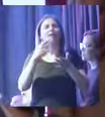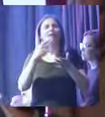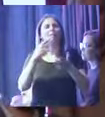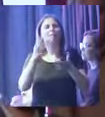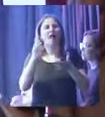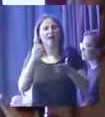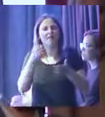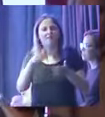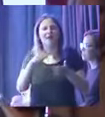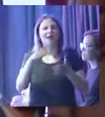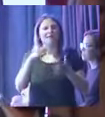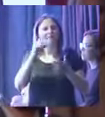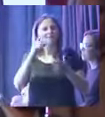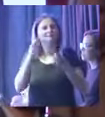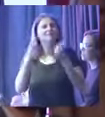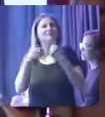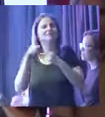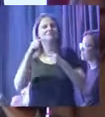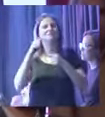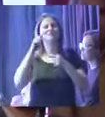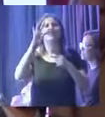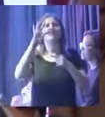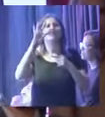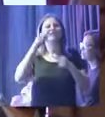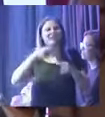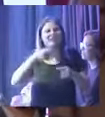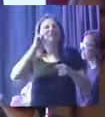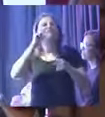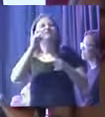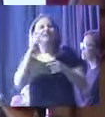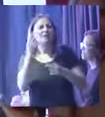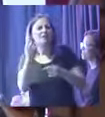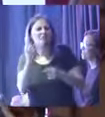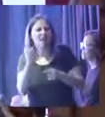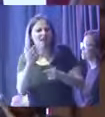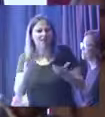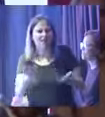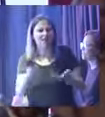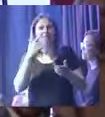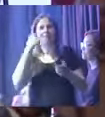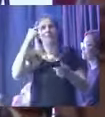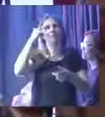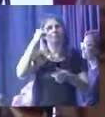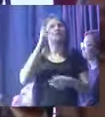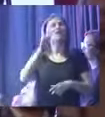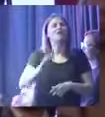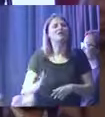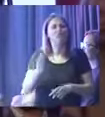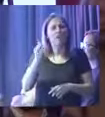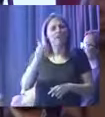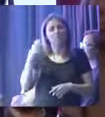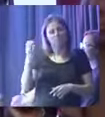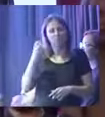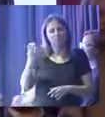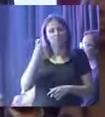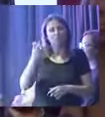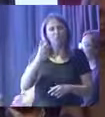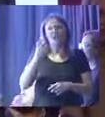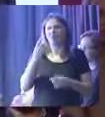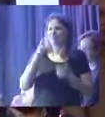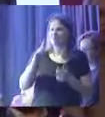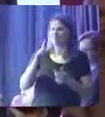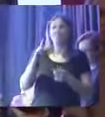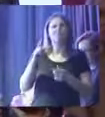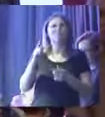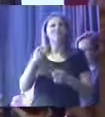Busqué, yo tenía idea que decía la tacita del plata, como si fuera del Río de la Plata, buscando, tratando de